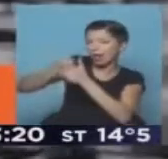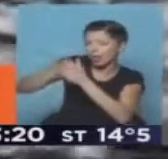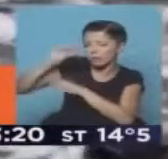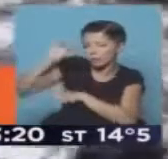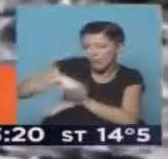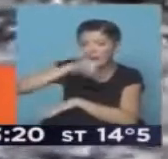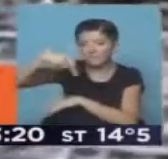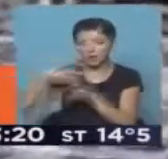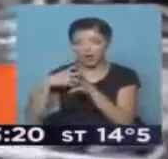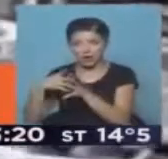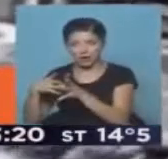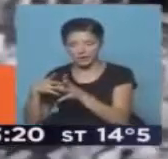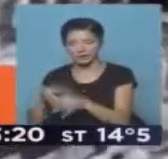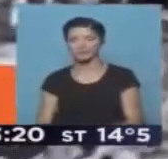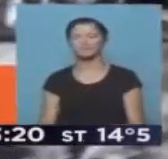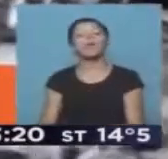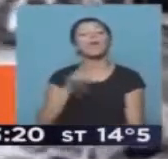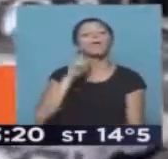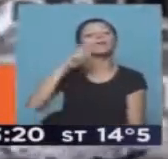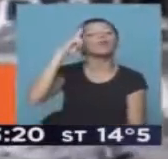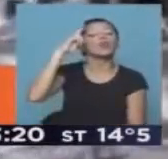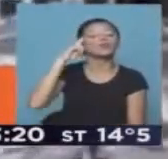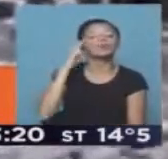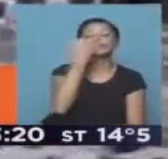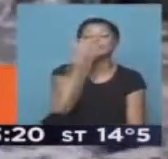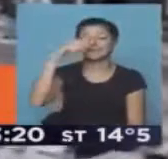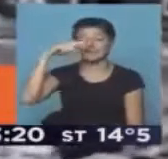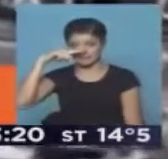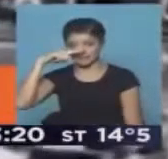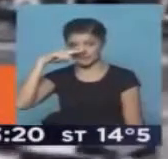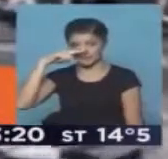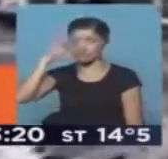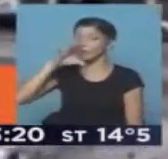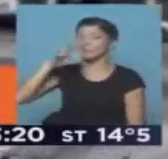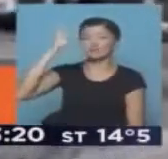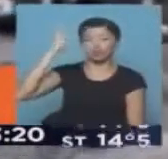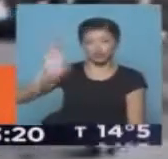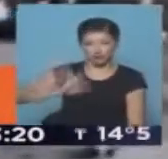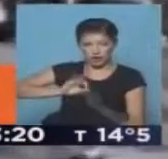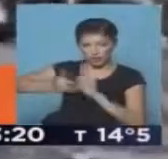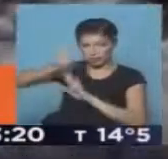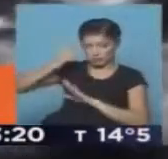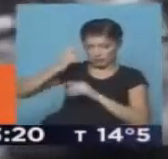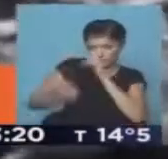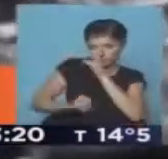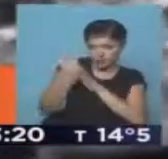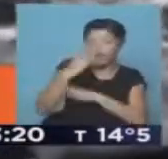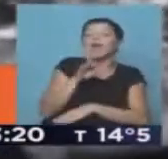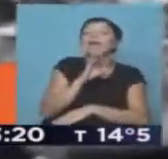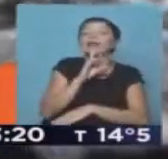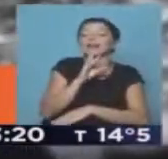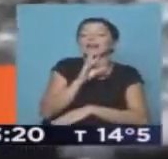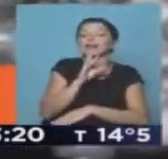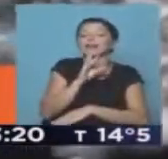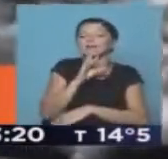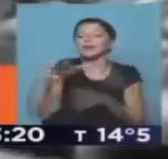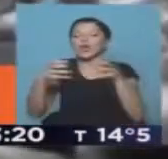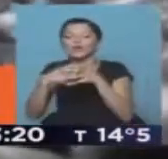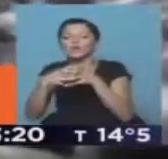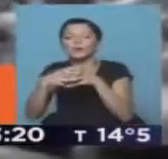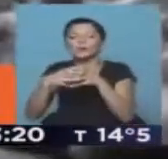a principios de 1967 con sólo 18 años de existencia israel afrontaba los movimientos